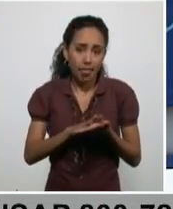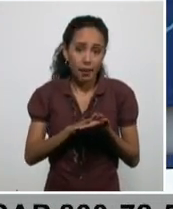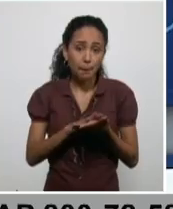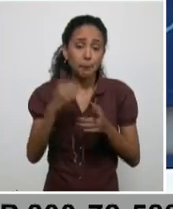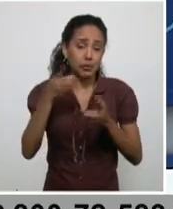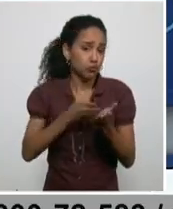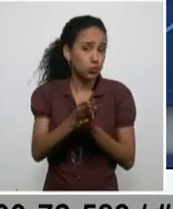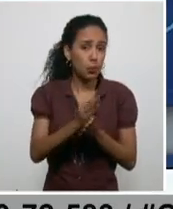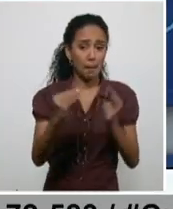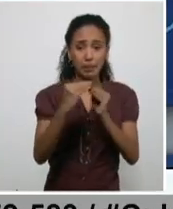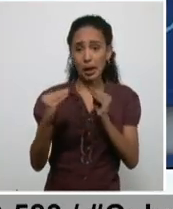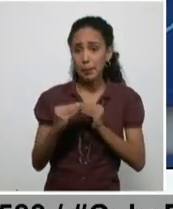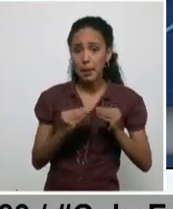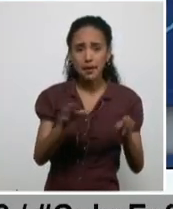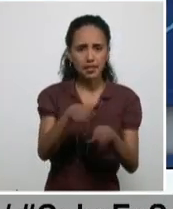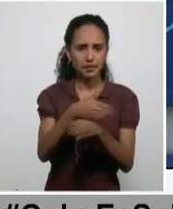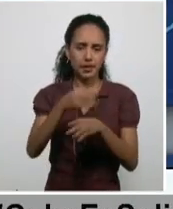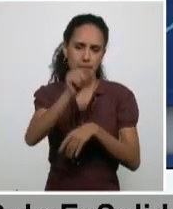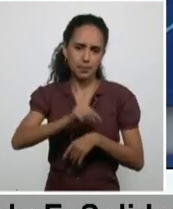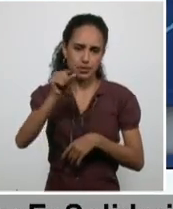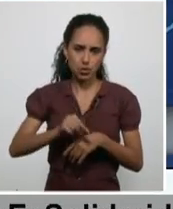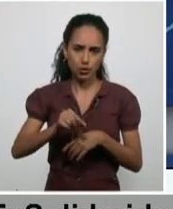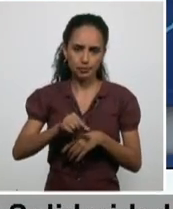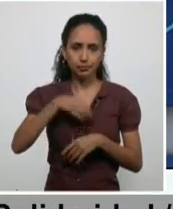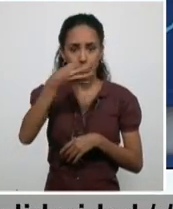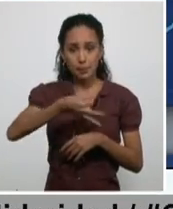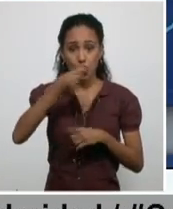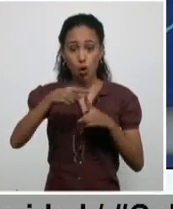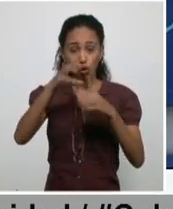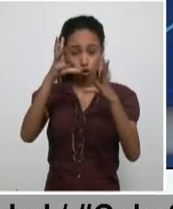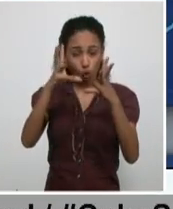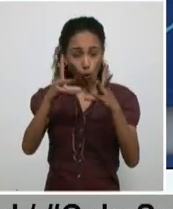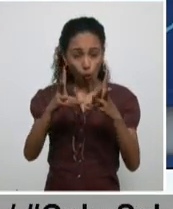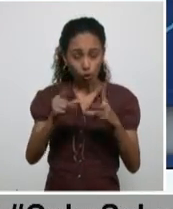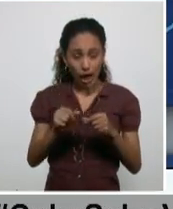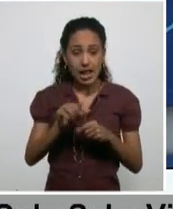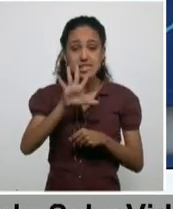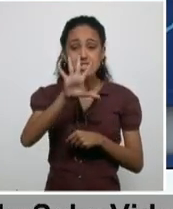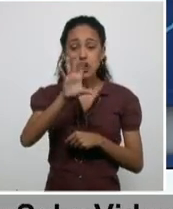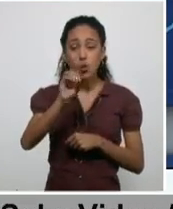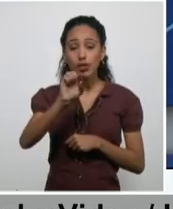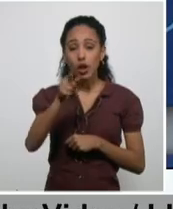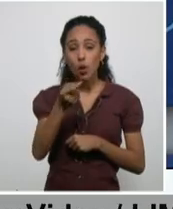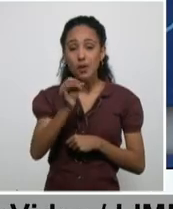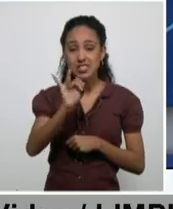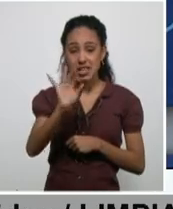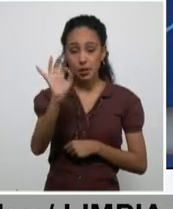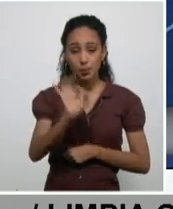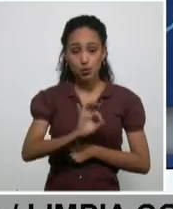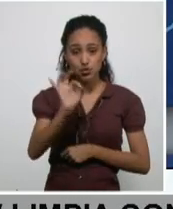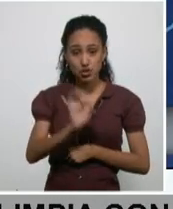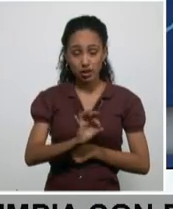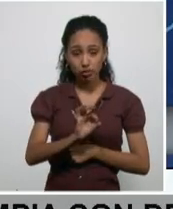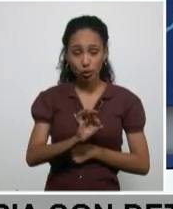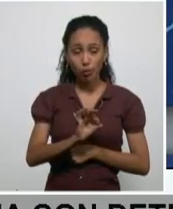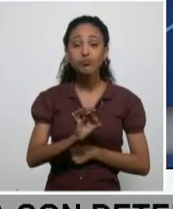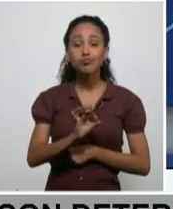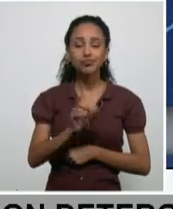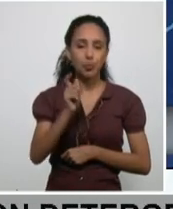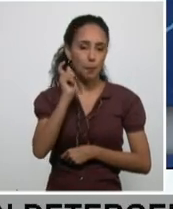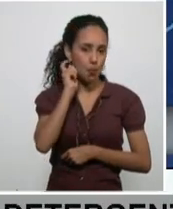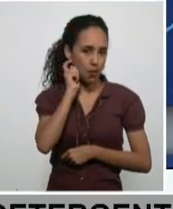personas. Por último, se refirió que de este total, por supuesto, el 50.7% son del sexo